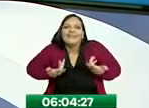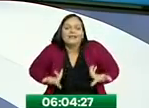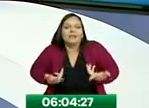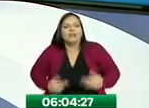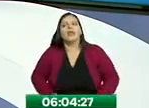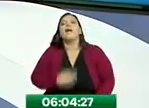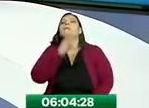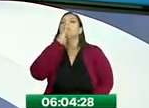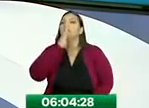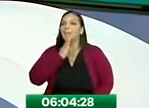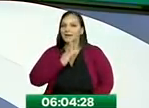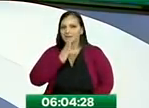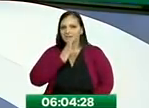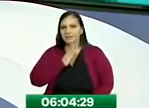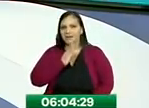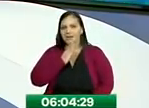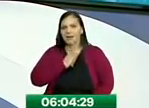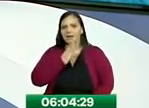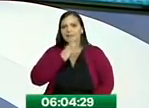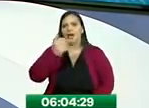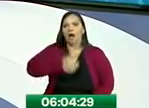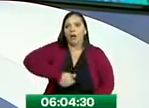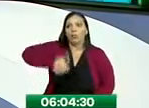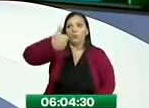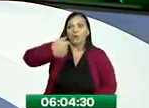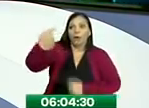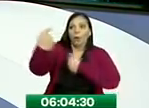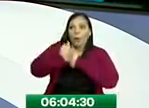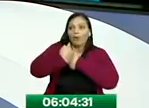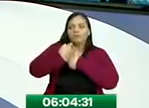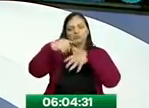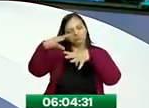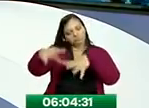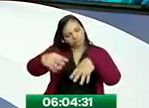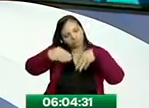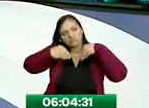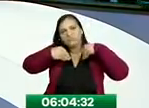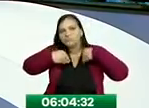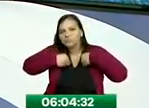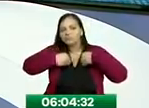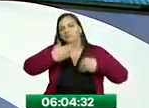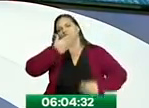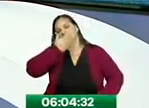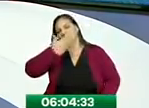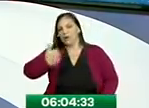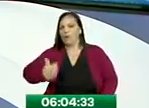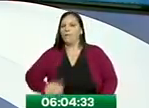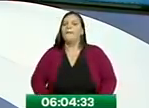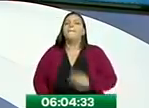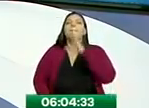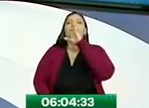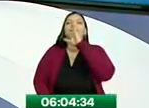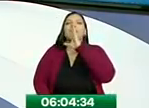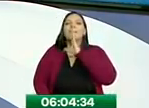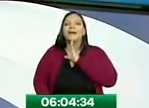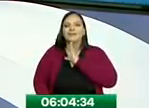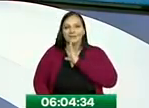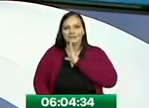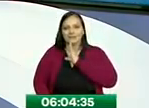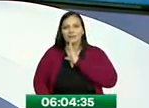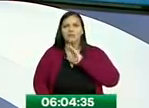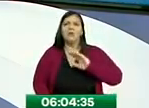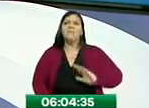arrimar el hombro y salir de esto todos y aplicar de acuerdo a lo que dice el decreto. Hay situaciones que se están dando, por ejemplo, las